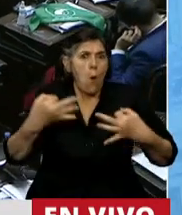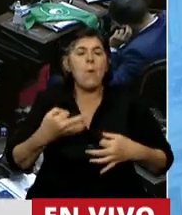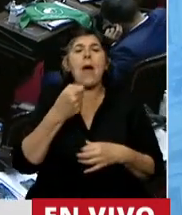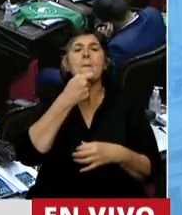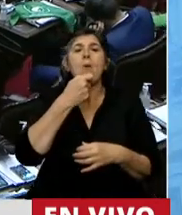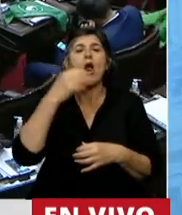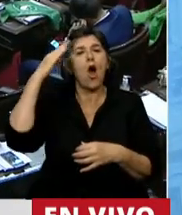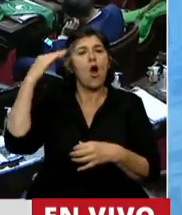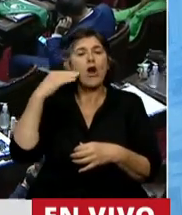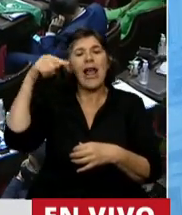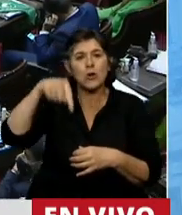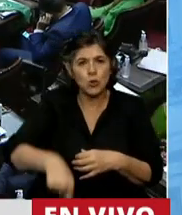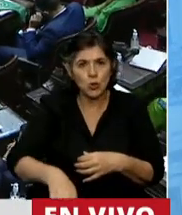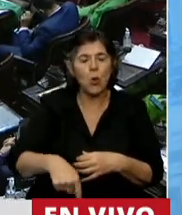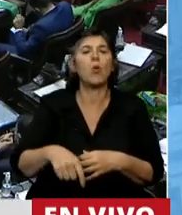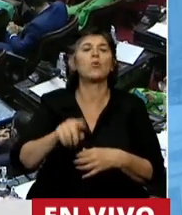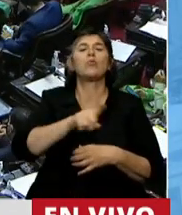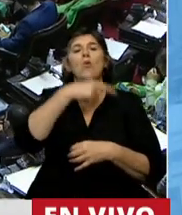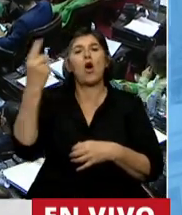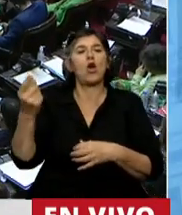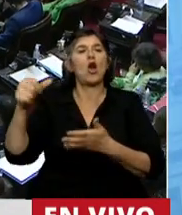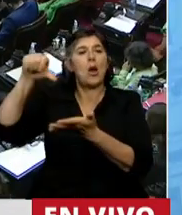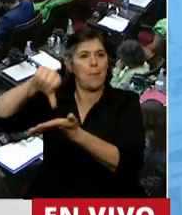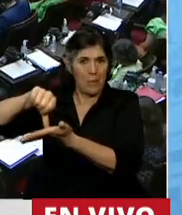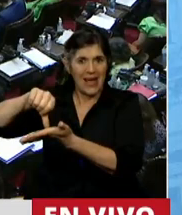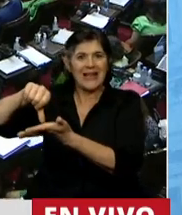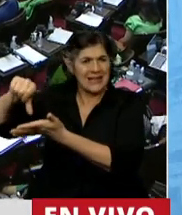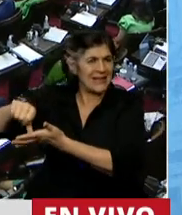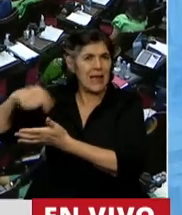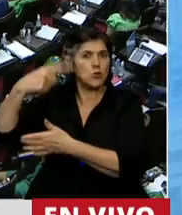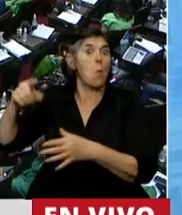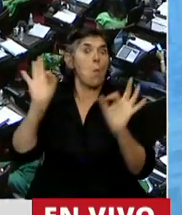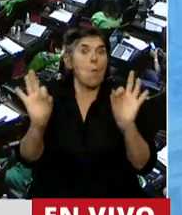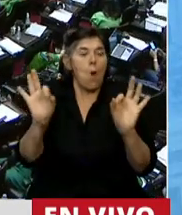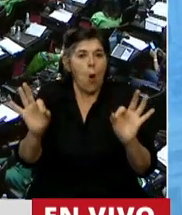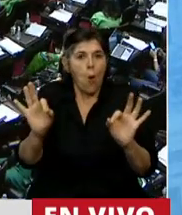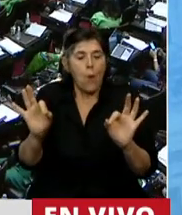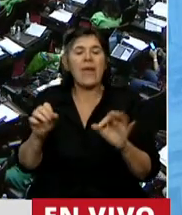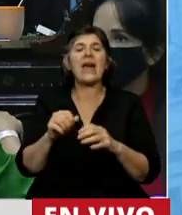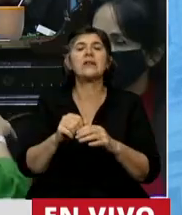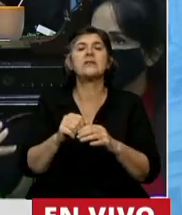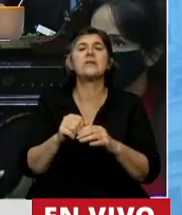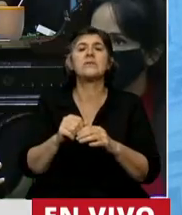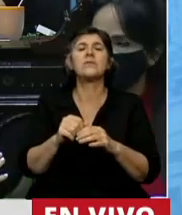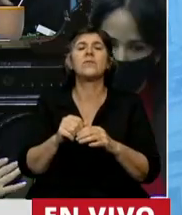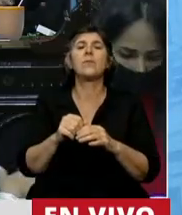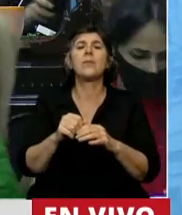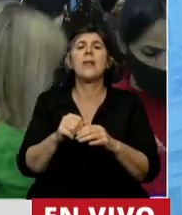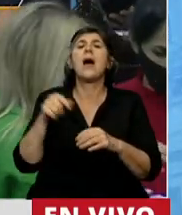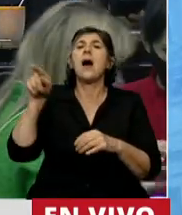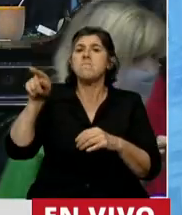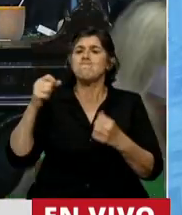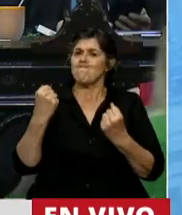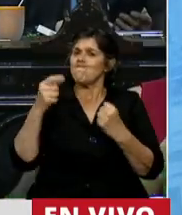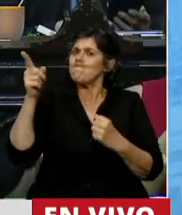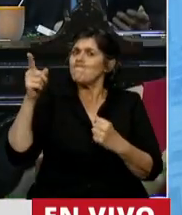Taiwán, son países que tienen una robusta y eficiente atención